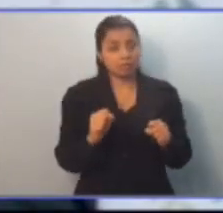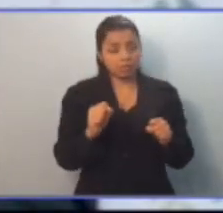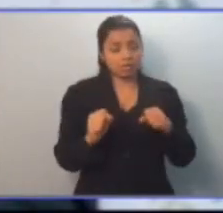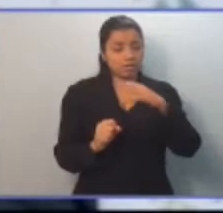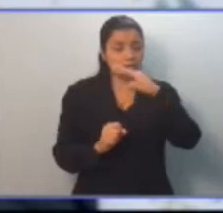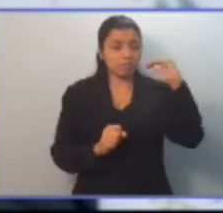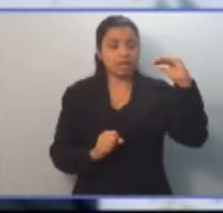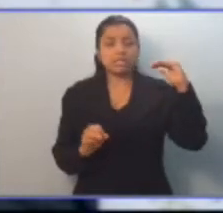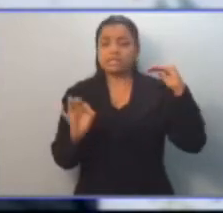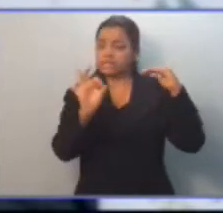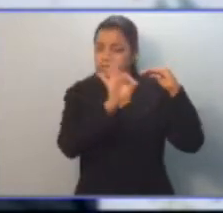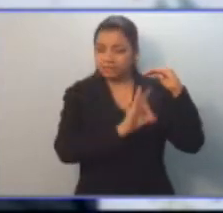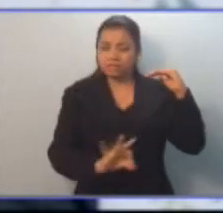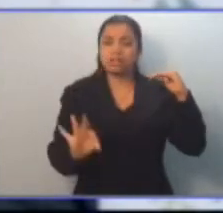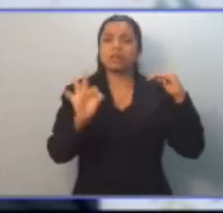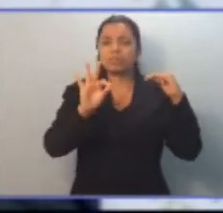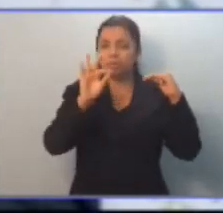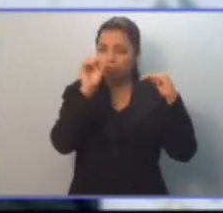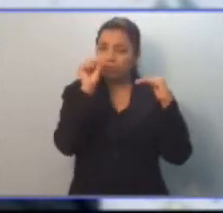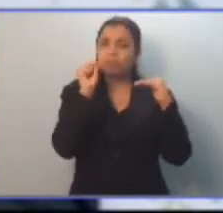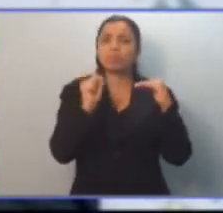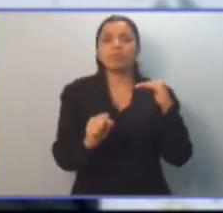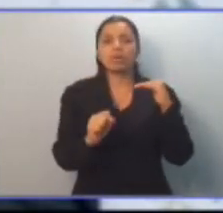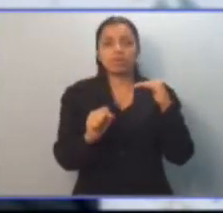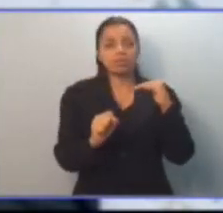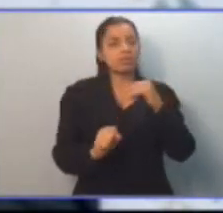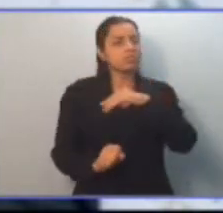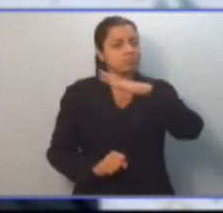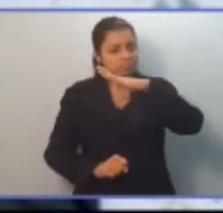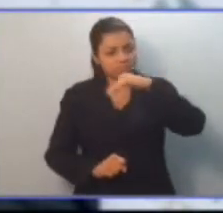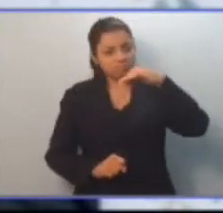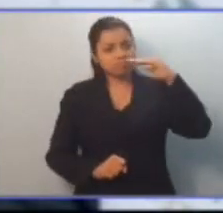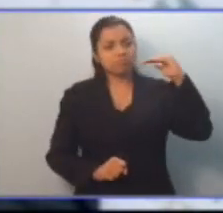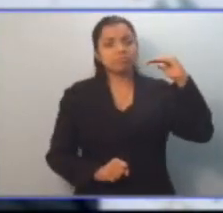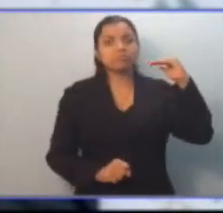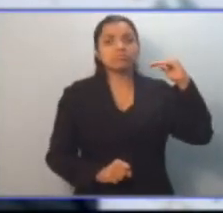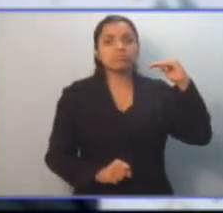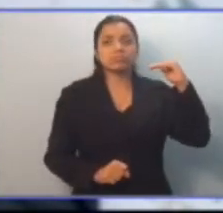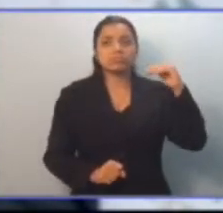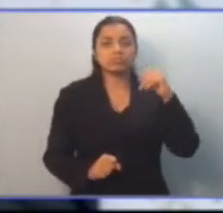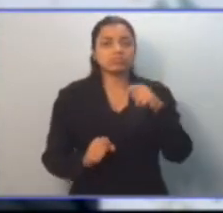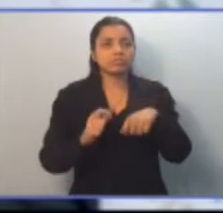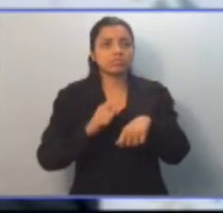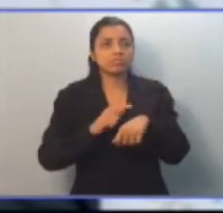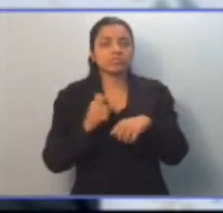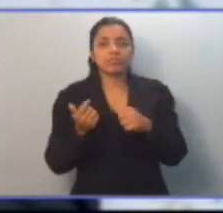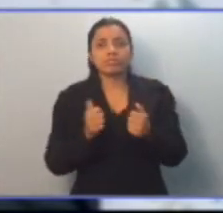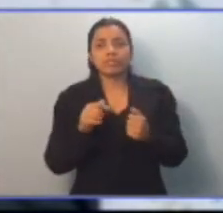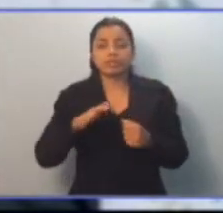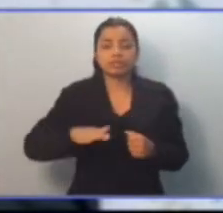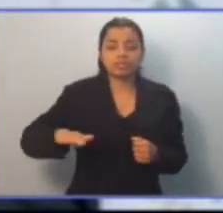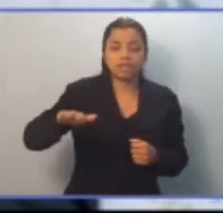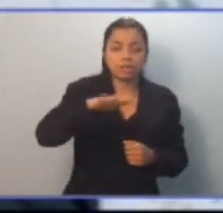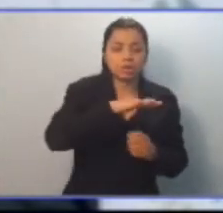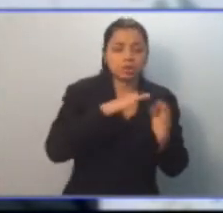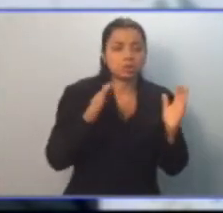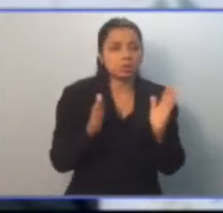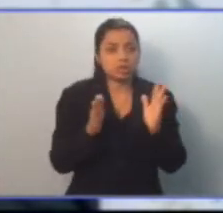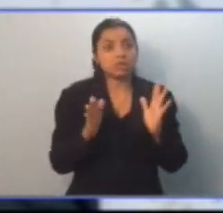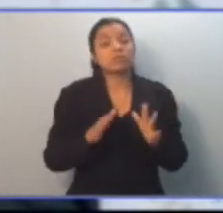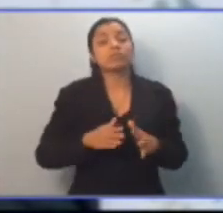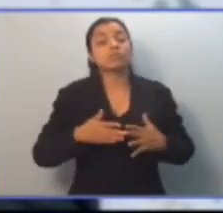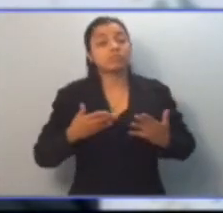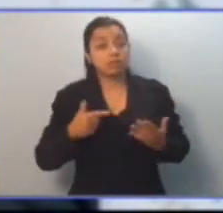que es, que este país es un país que tiene poco territorio comparado con otros, pero es